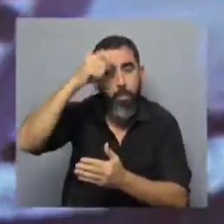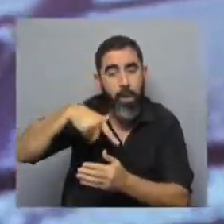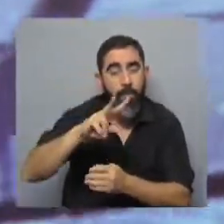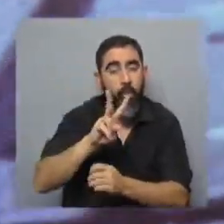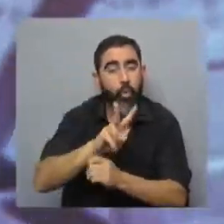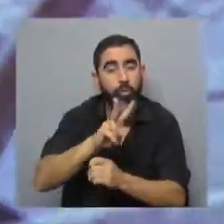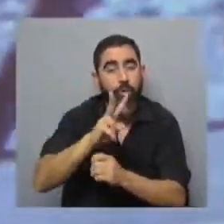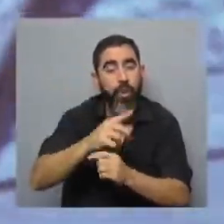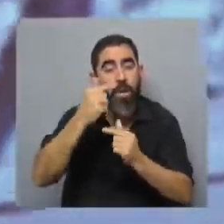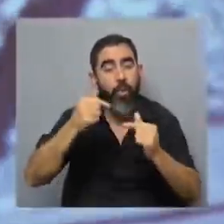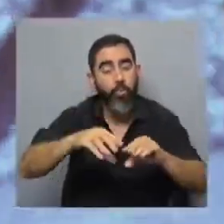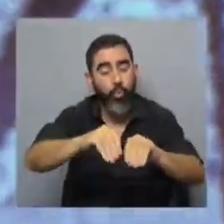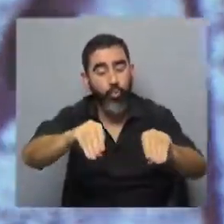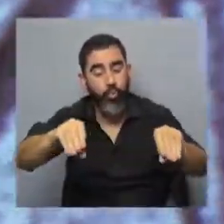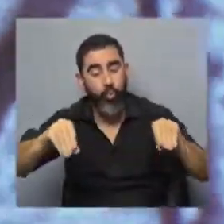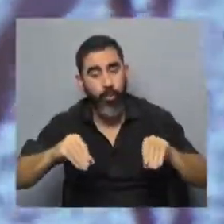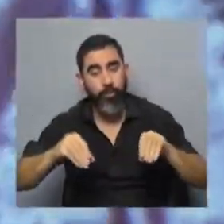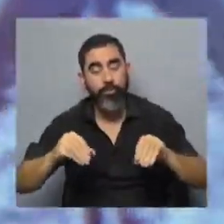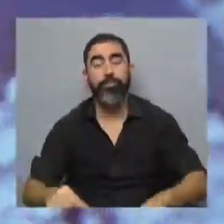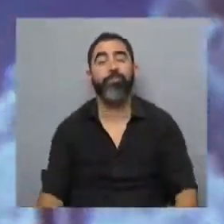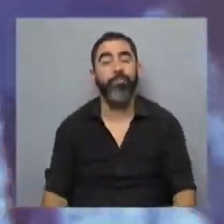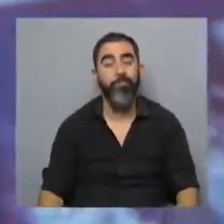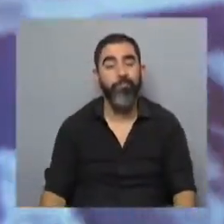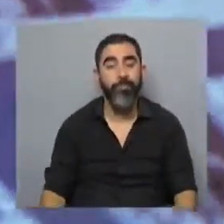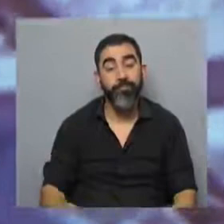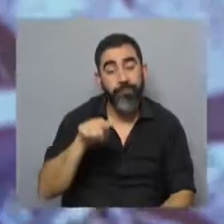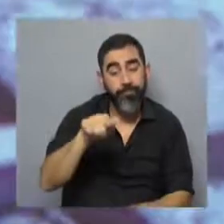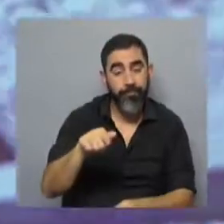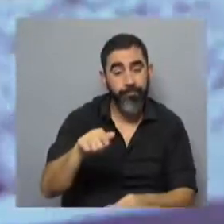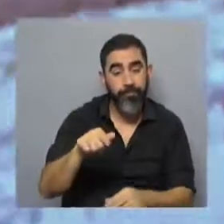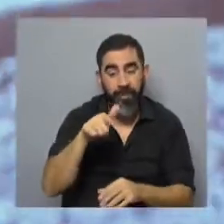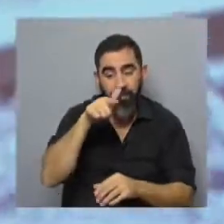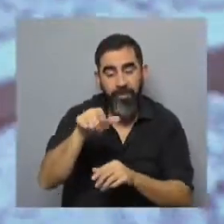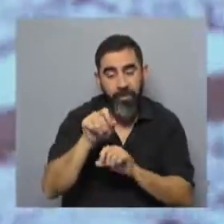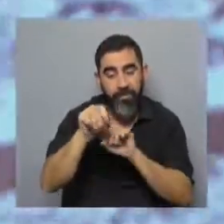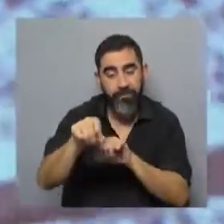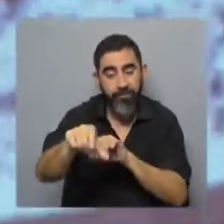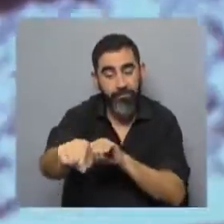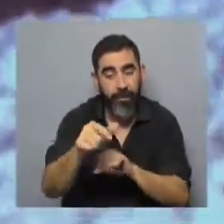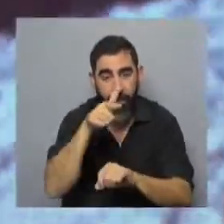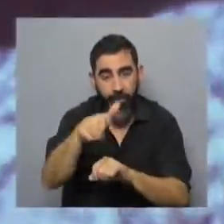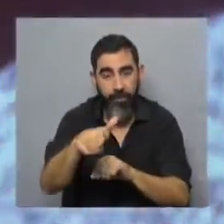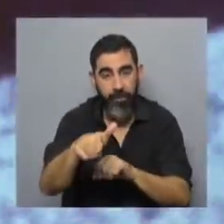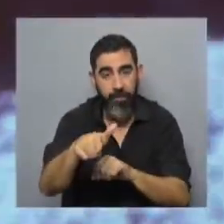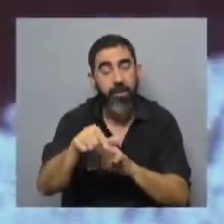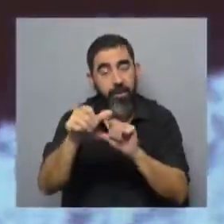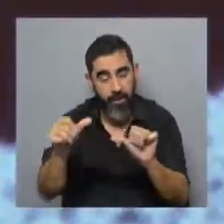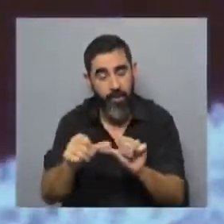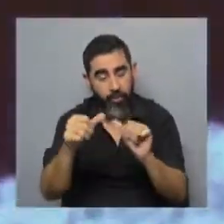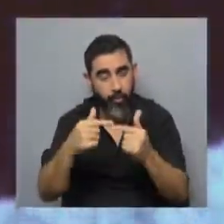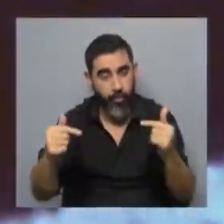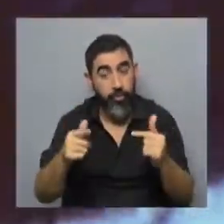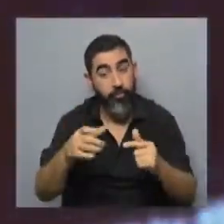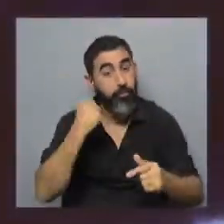nuestros recursos suelo. Eso es eliminar la erosión. Y ahí fue que la siembra directa hizo su parte. Hizo su parte. Y